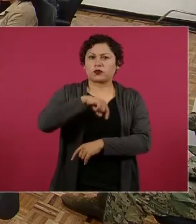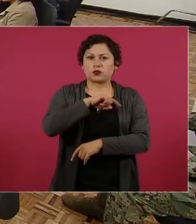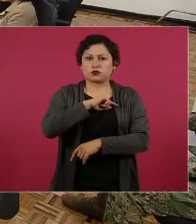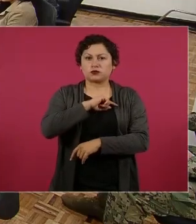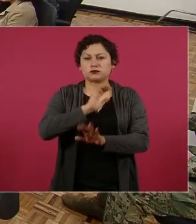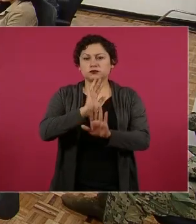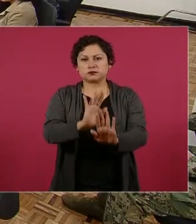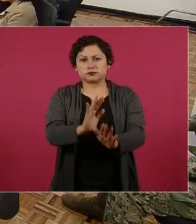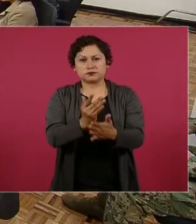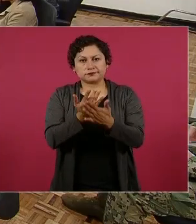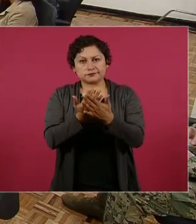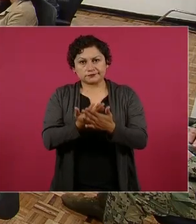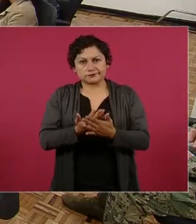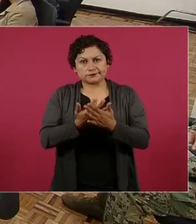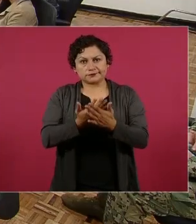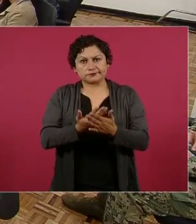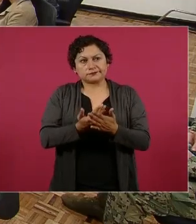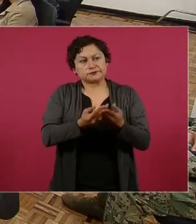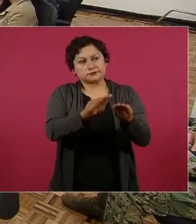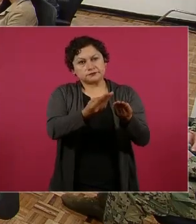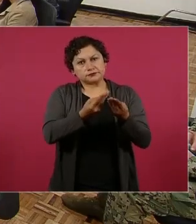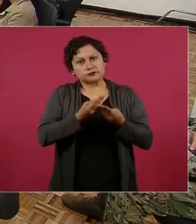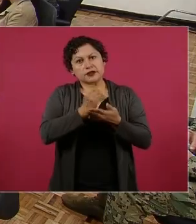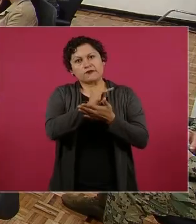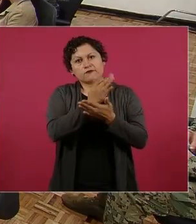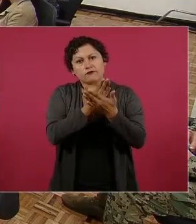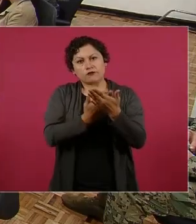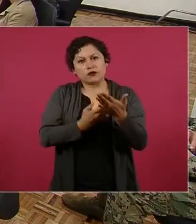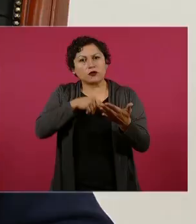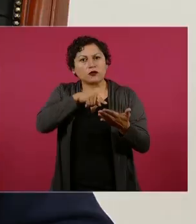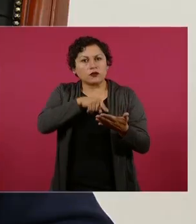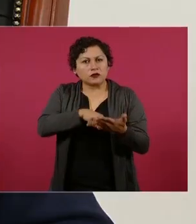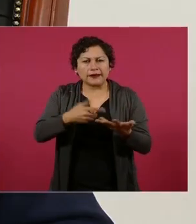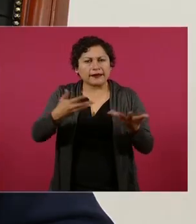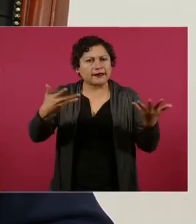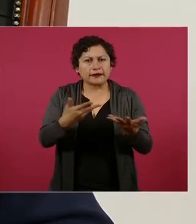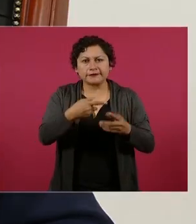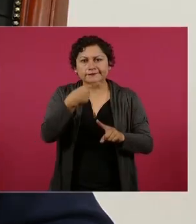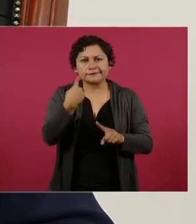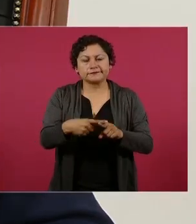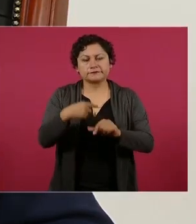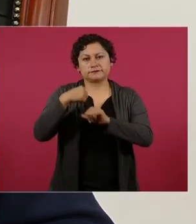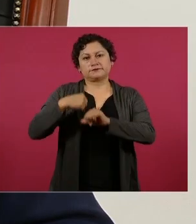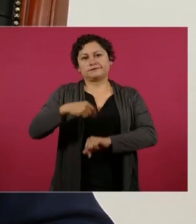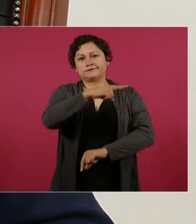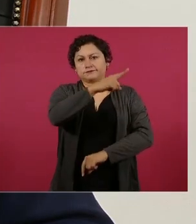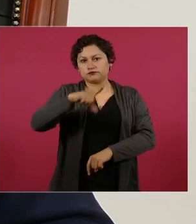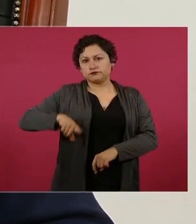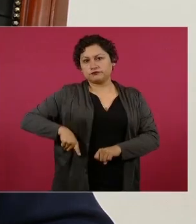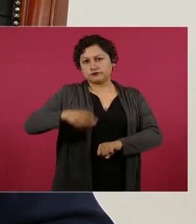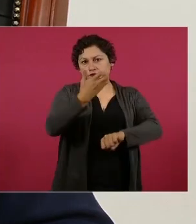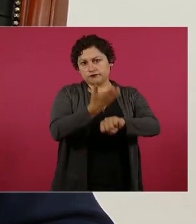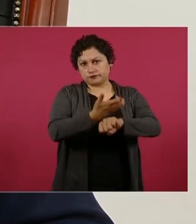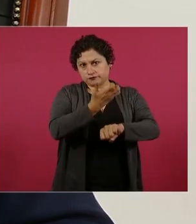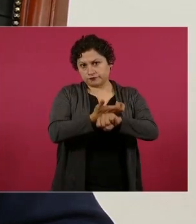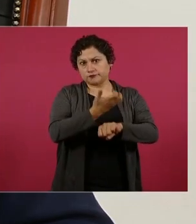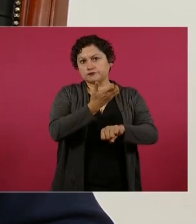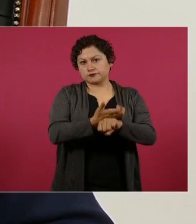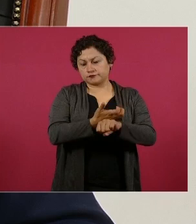el informe del gobierno de Estados Unidos que solicitó la